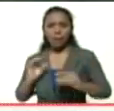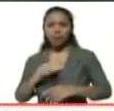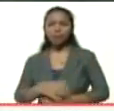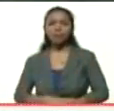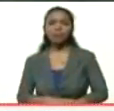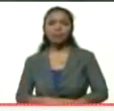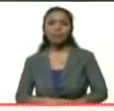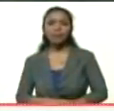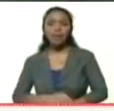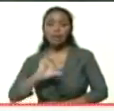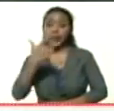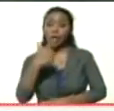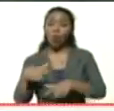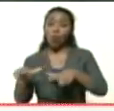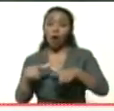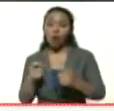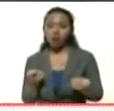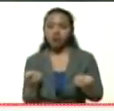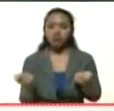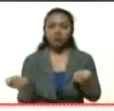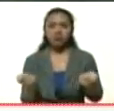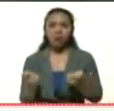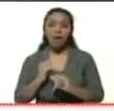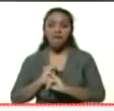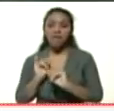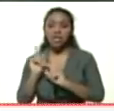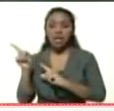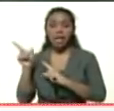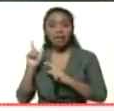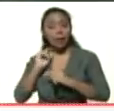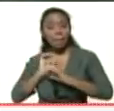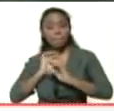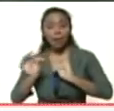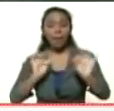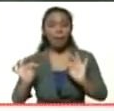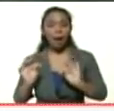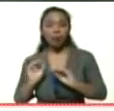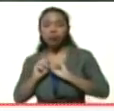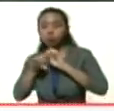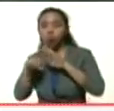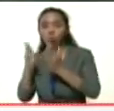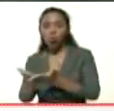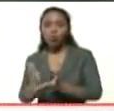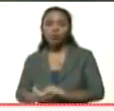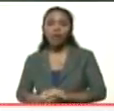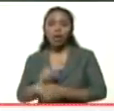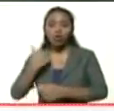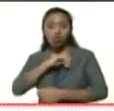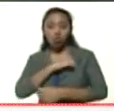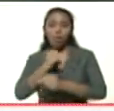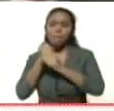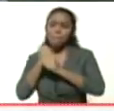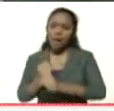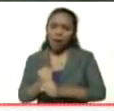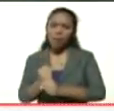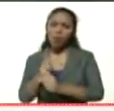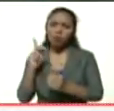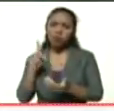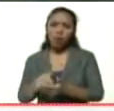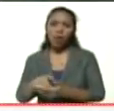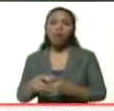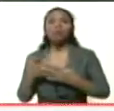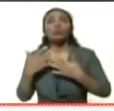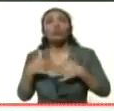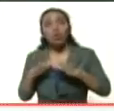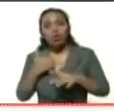transmisión. Y en tercer lugar, el control definitivo de la pandemia, que es el momento en que nosotros esperamos llegar, y por supuesto lo